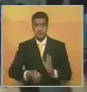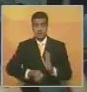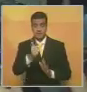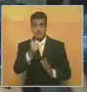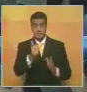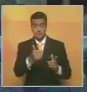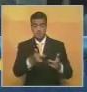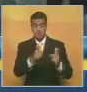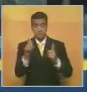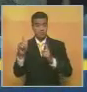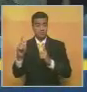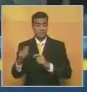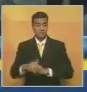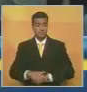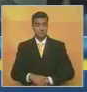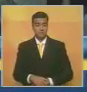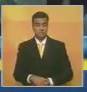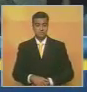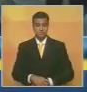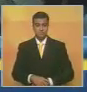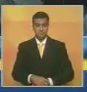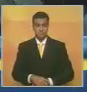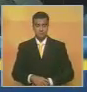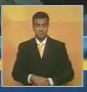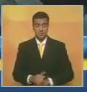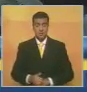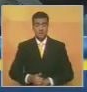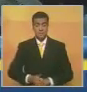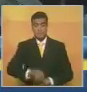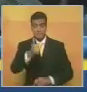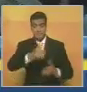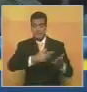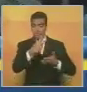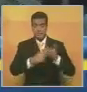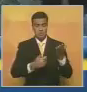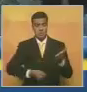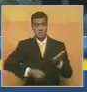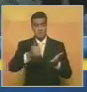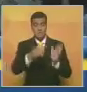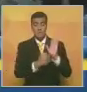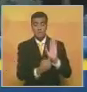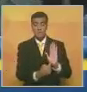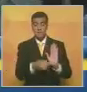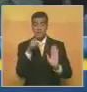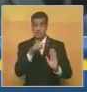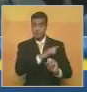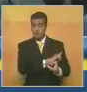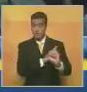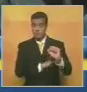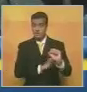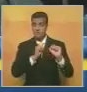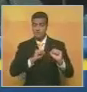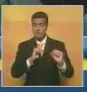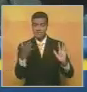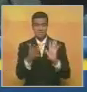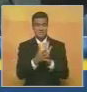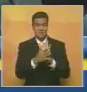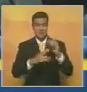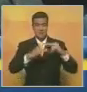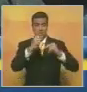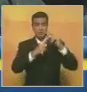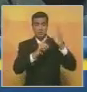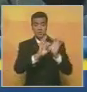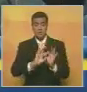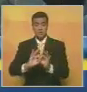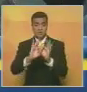opciones, mientras haya más proyectos, más propuestas, eso fortalece lo que es la construcción de la